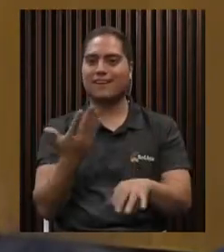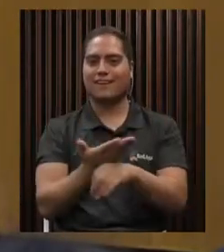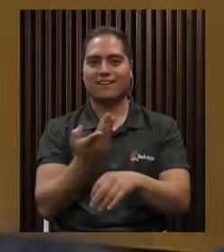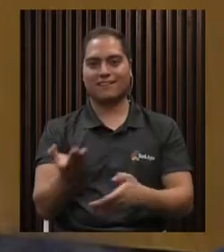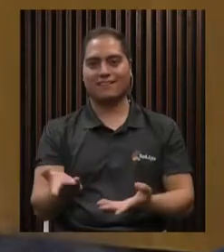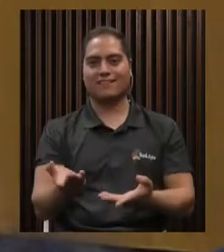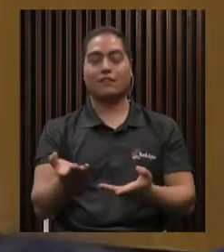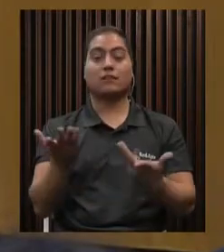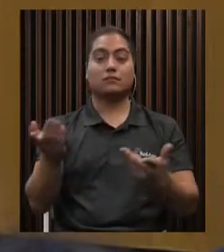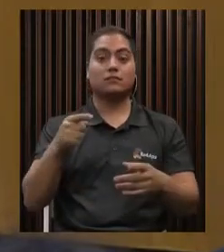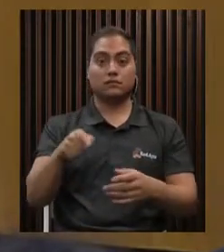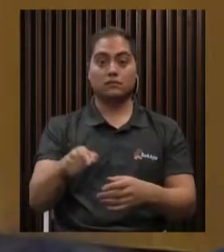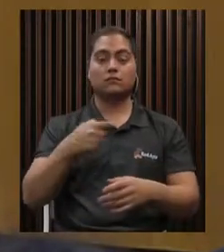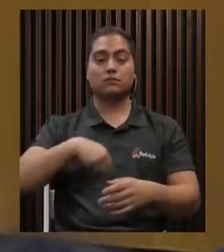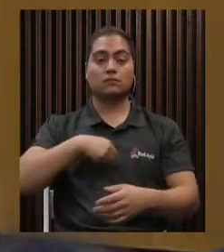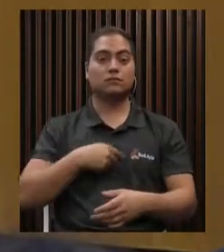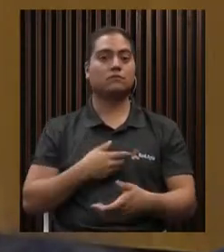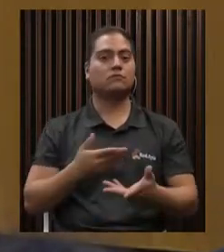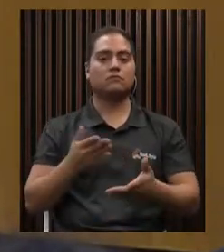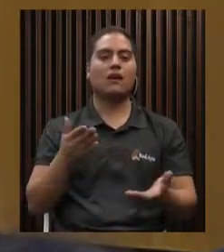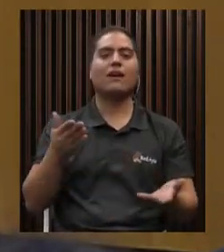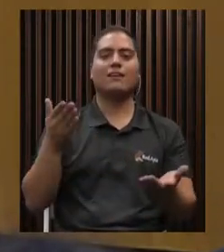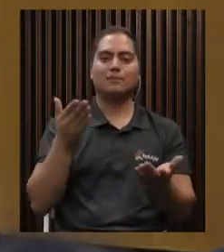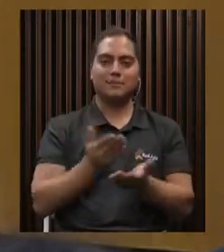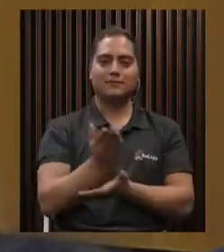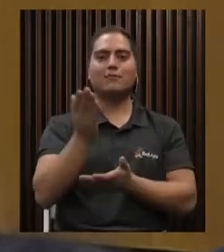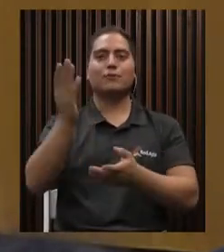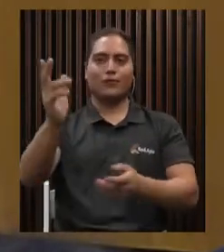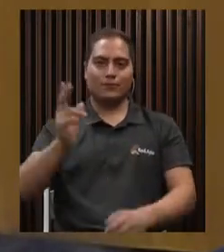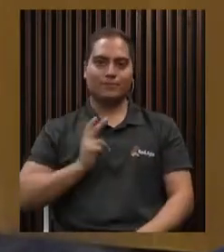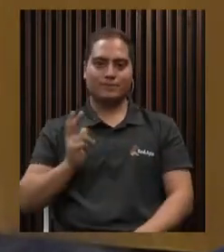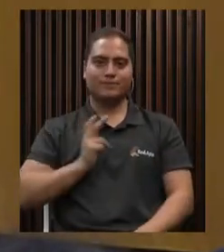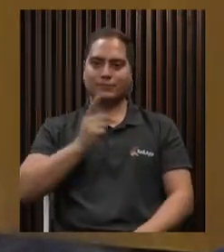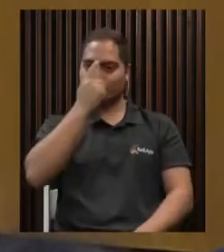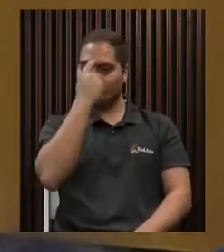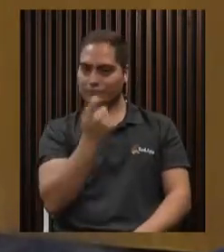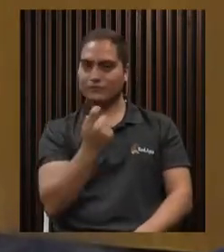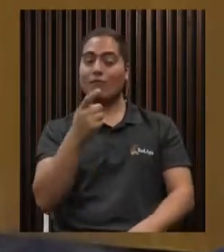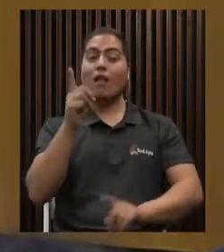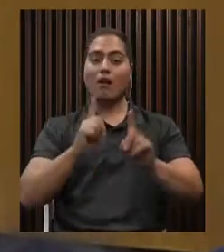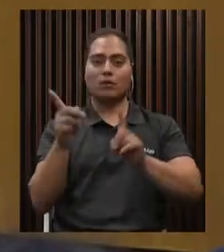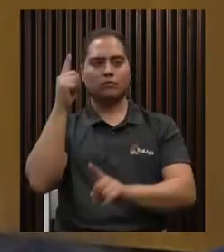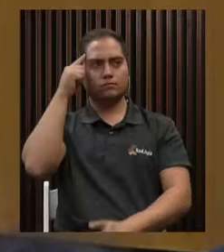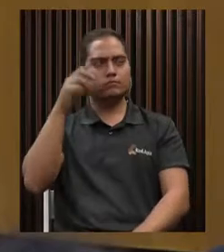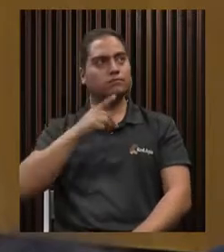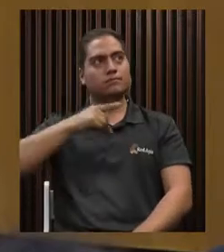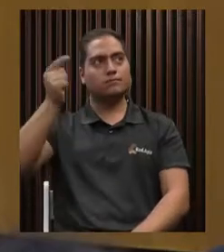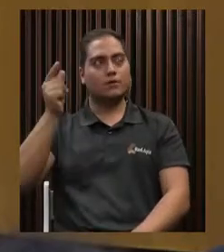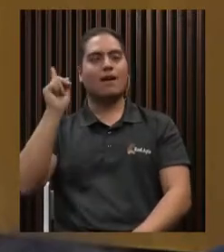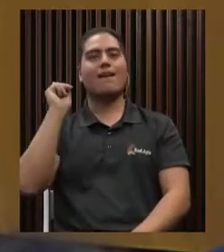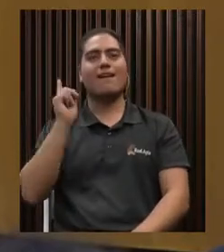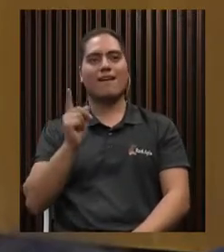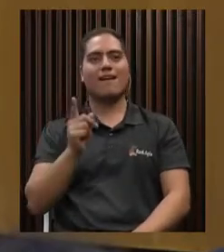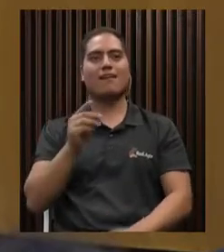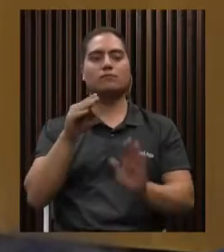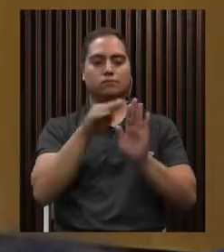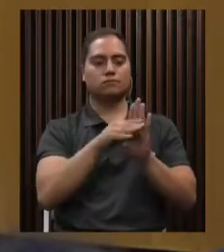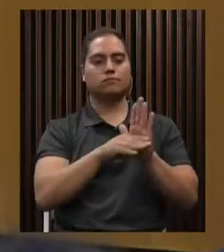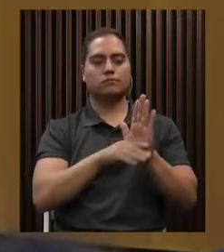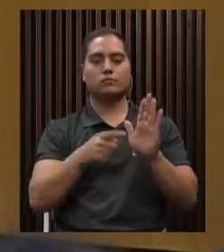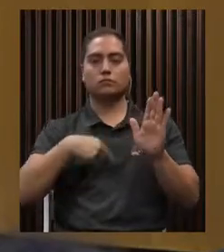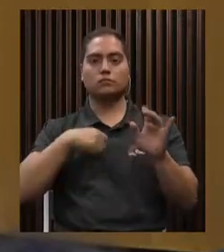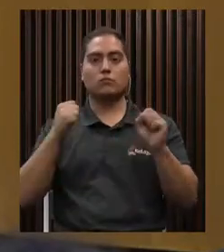Y así fue como comenzamos también a formalizar algunas ideas, donde dijimos, quizás podemos comenzar con nuestra